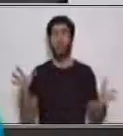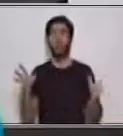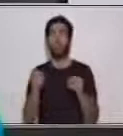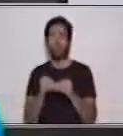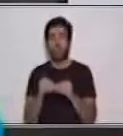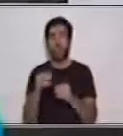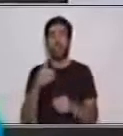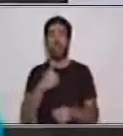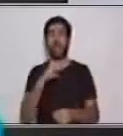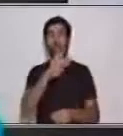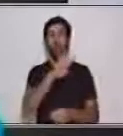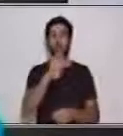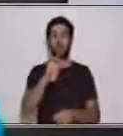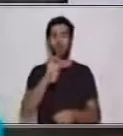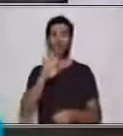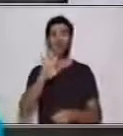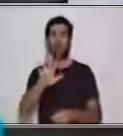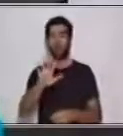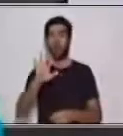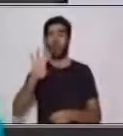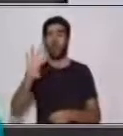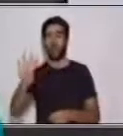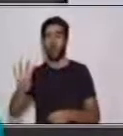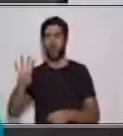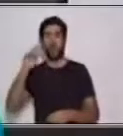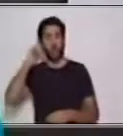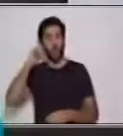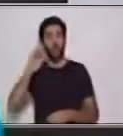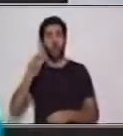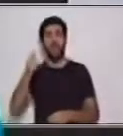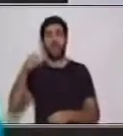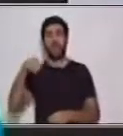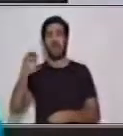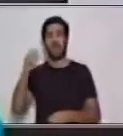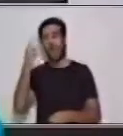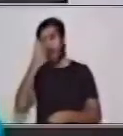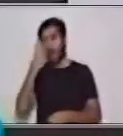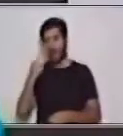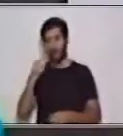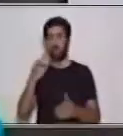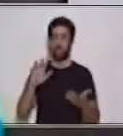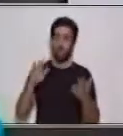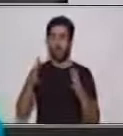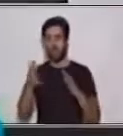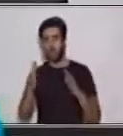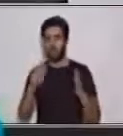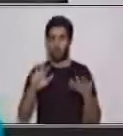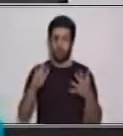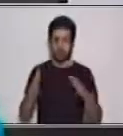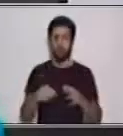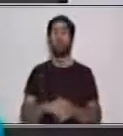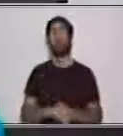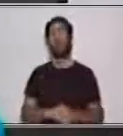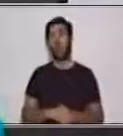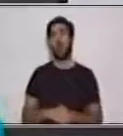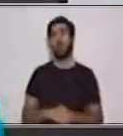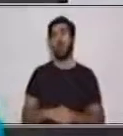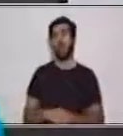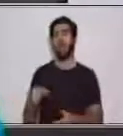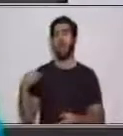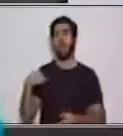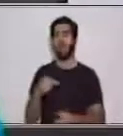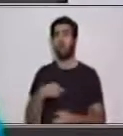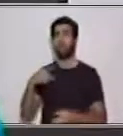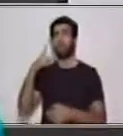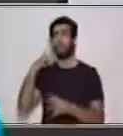454 gramos aproximadamente. 454 gramos aproximadamente. Si tomamos en cuenta eso,